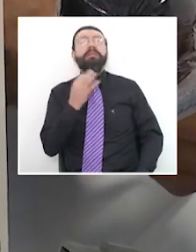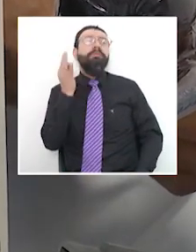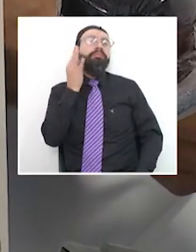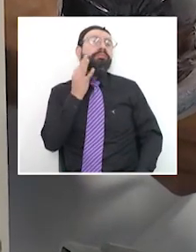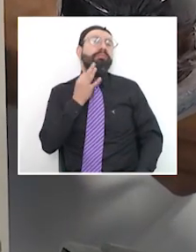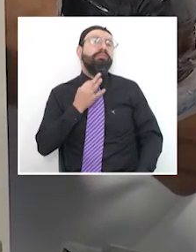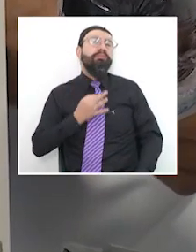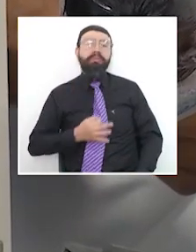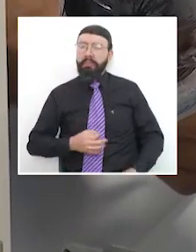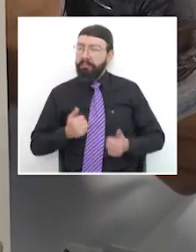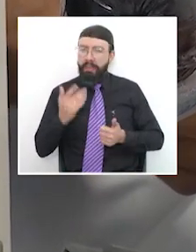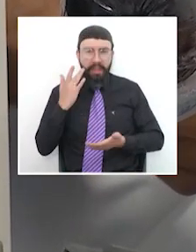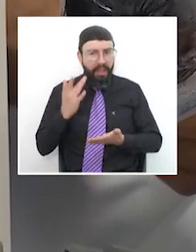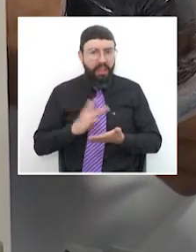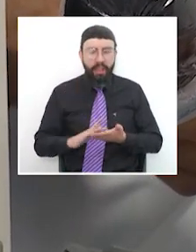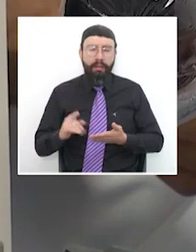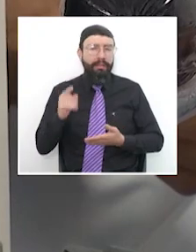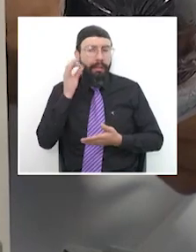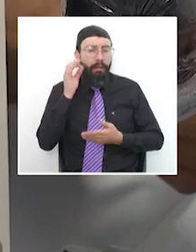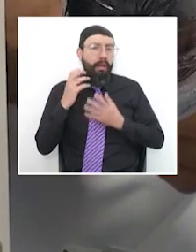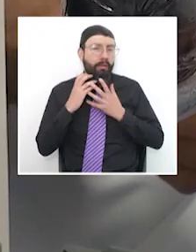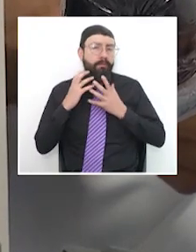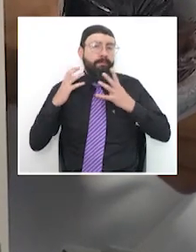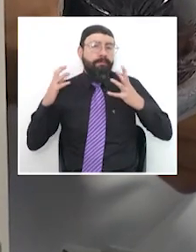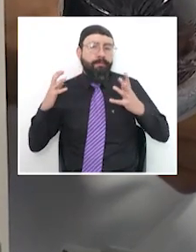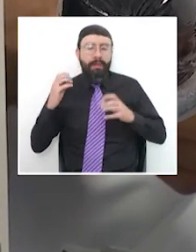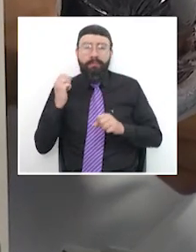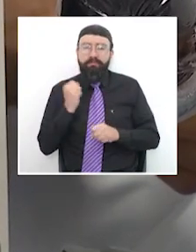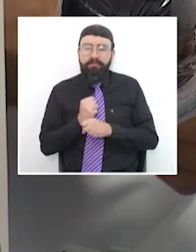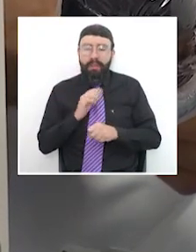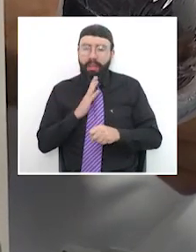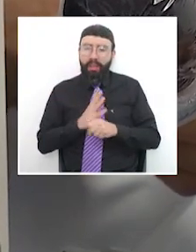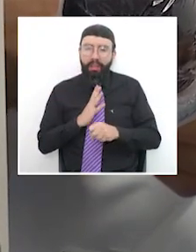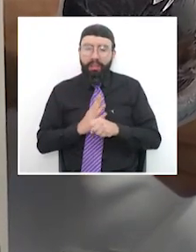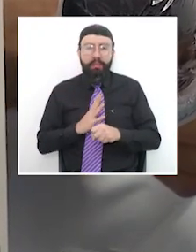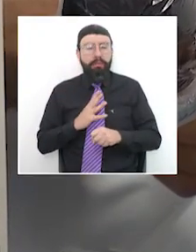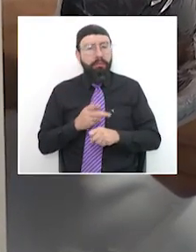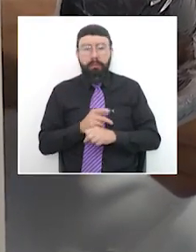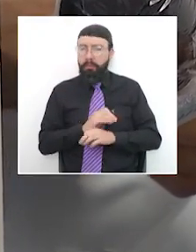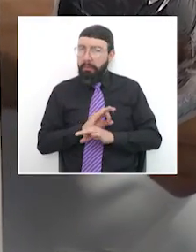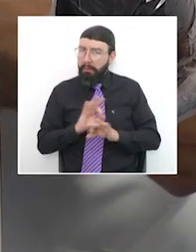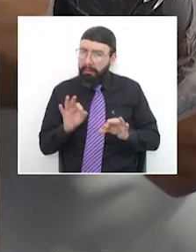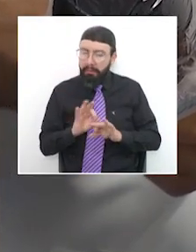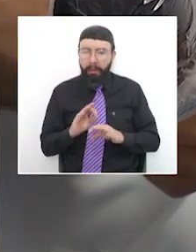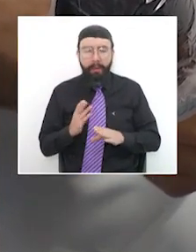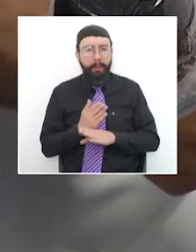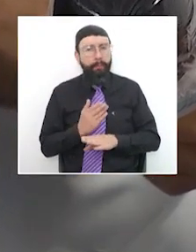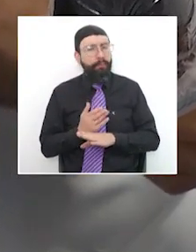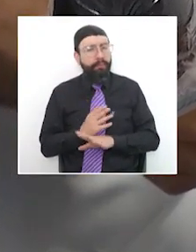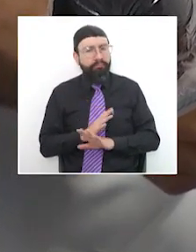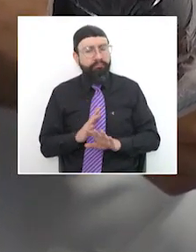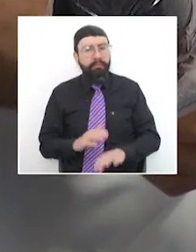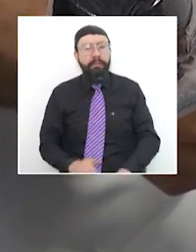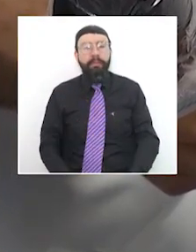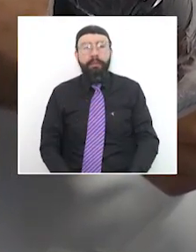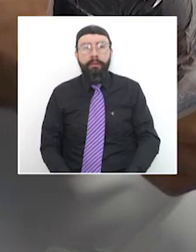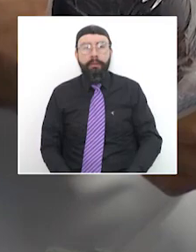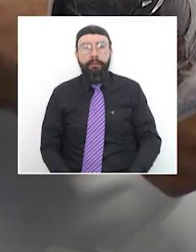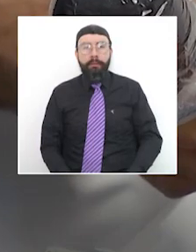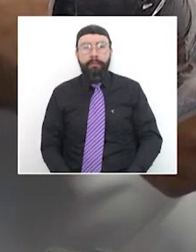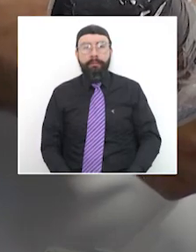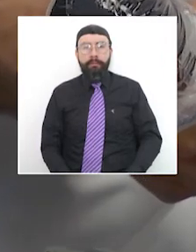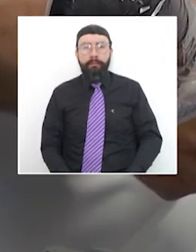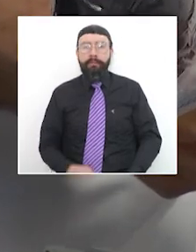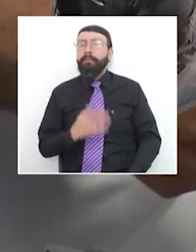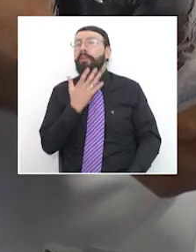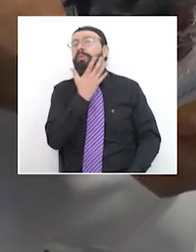limpios, no están tampoco crecidos, ni tortuosos, ni estenosados. Esa parte del